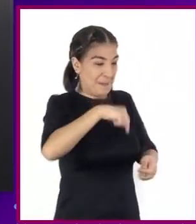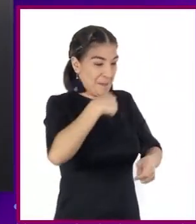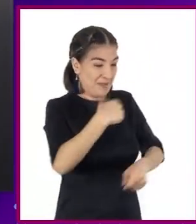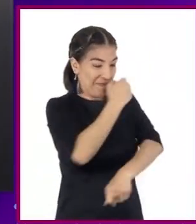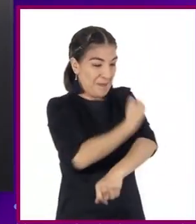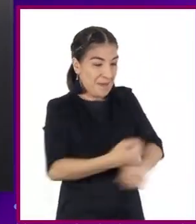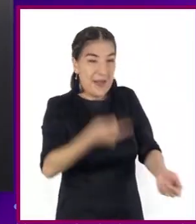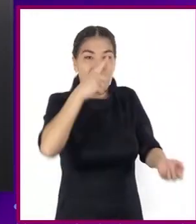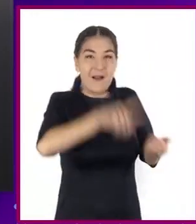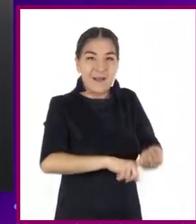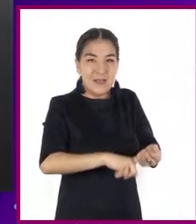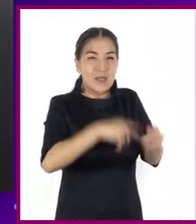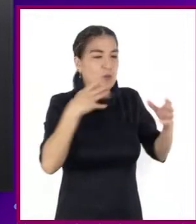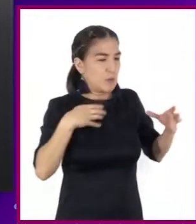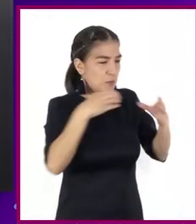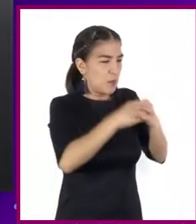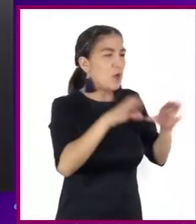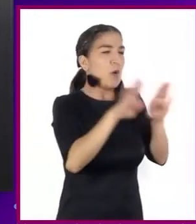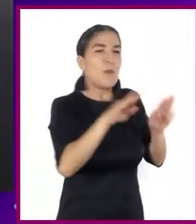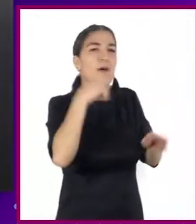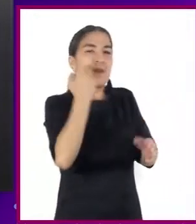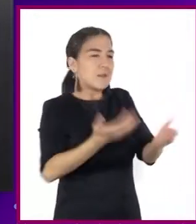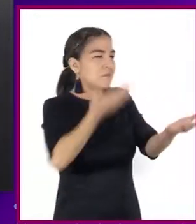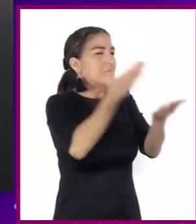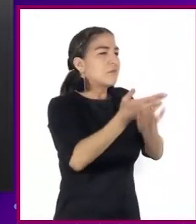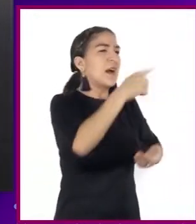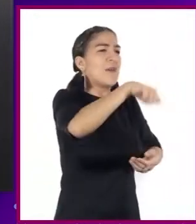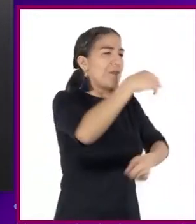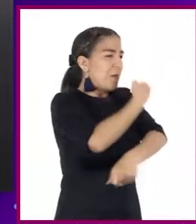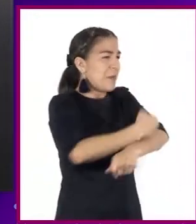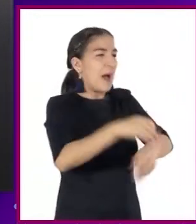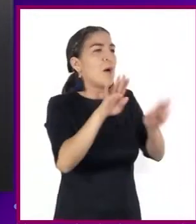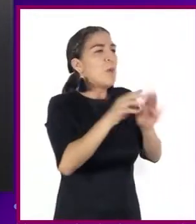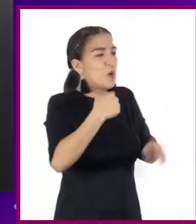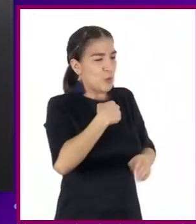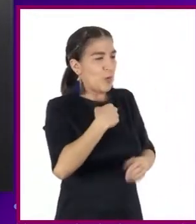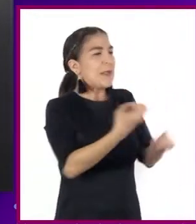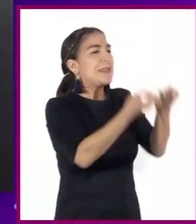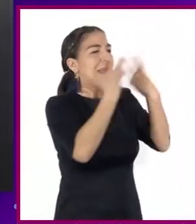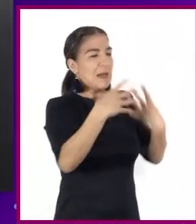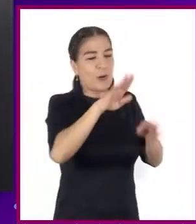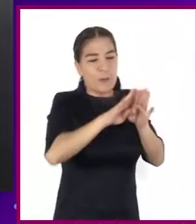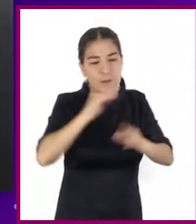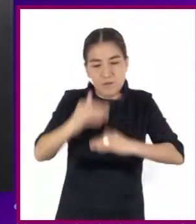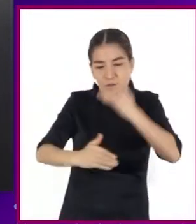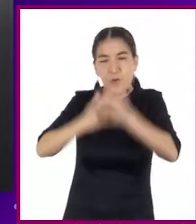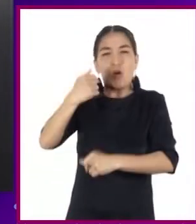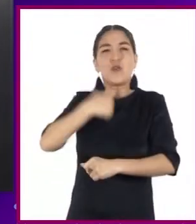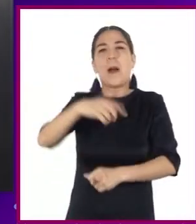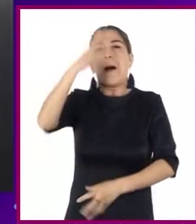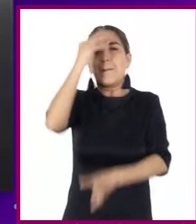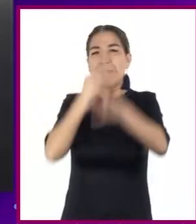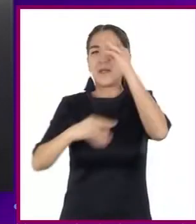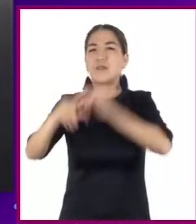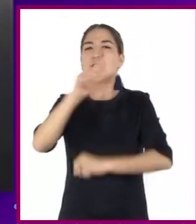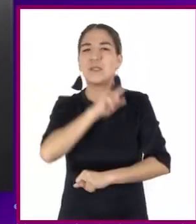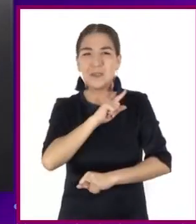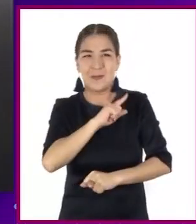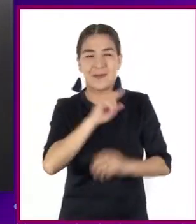quiero formar mi propio yo, que es lo que muchos adolescentes hacen. Gracias. Maestra. Complementando lo que